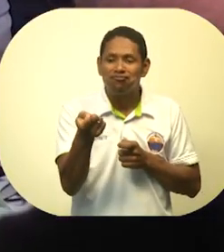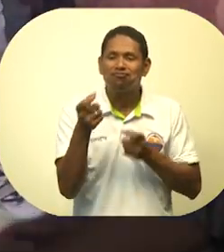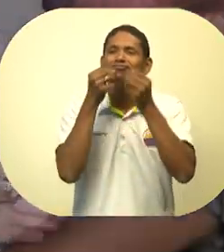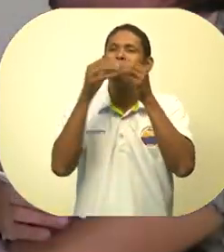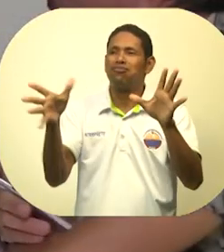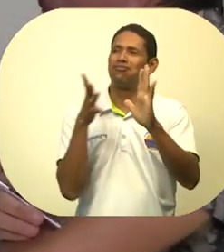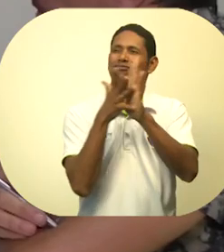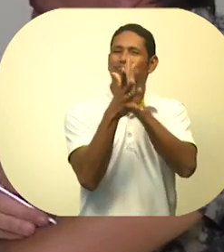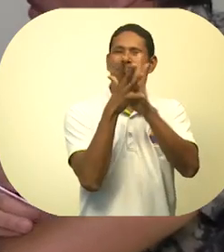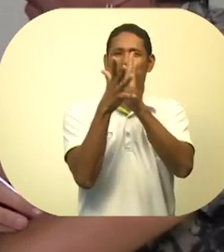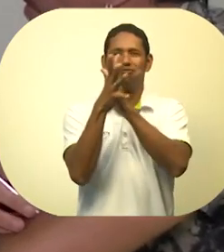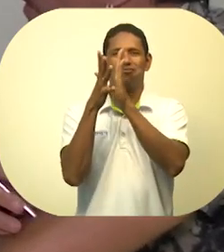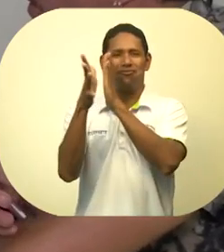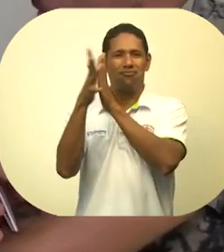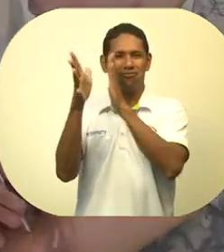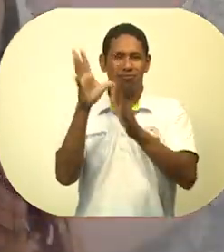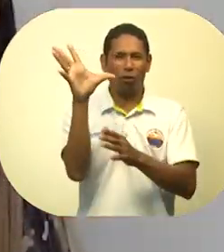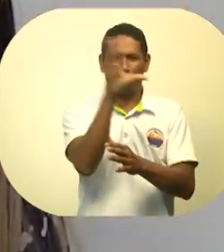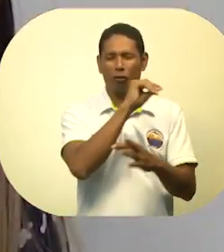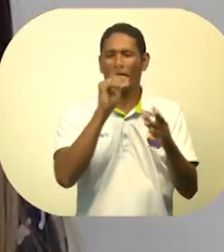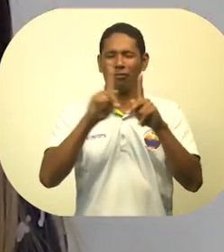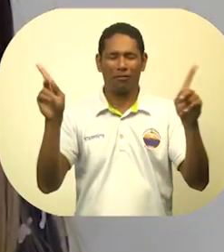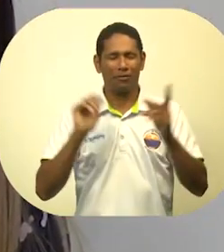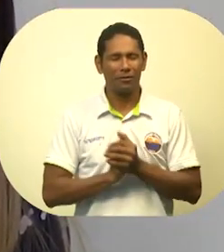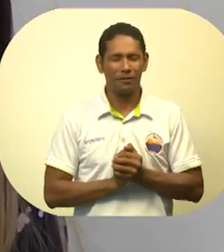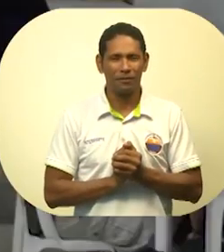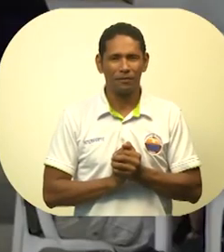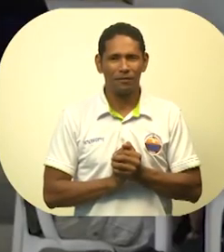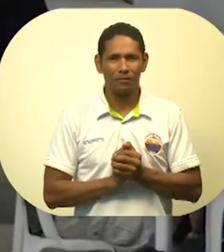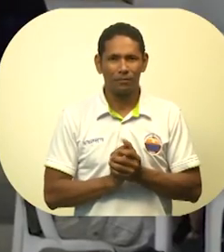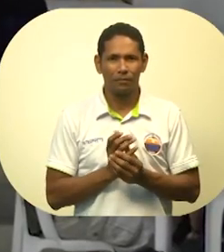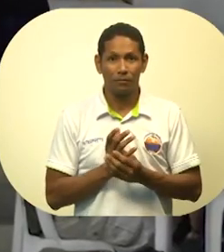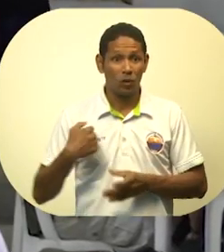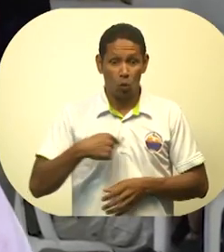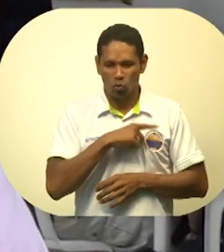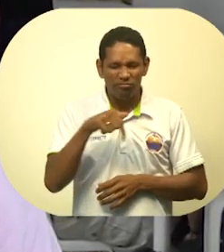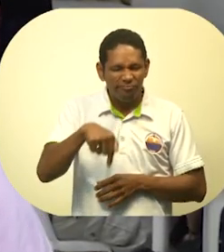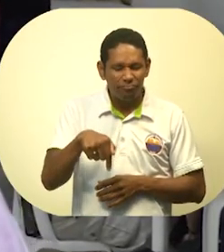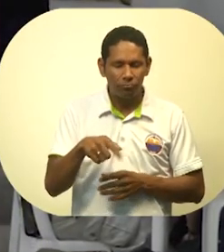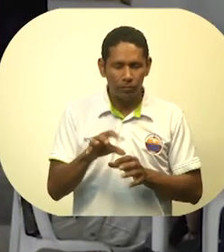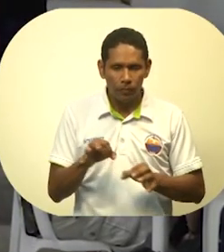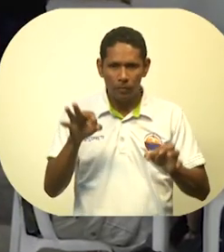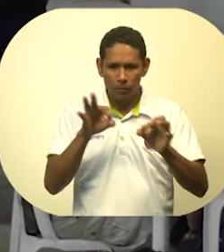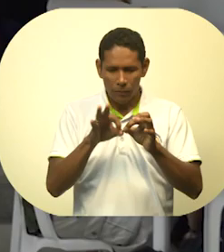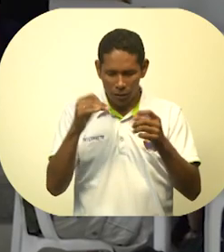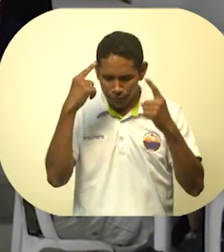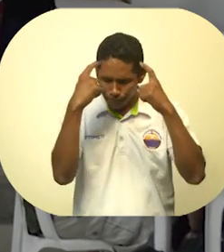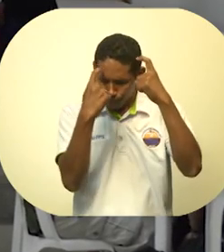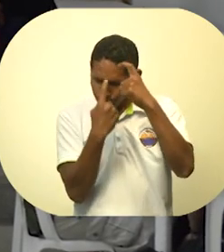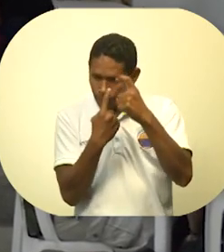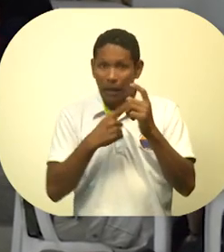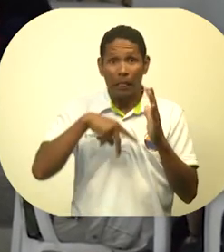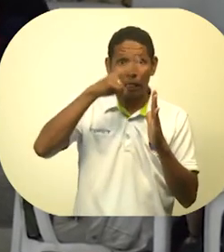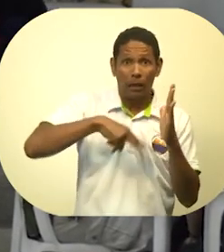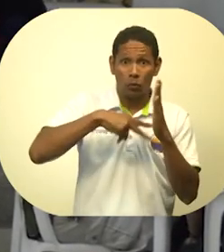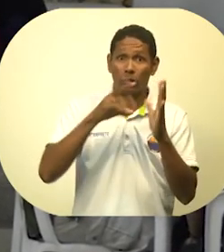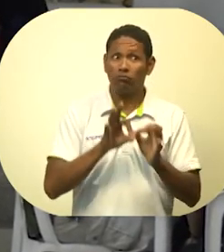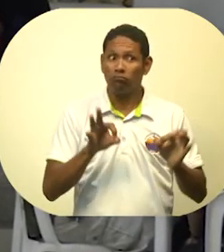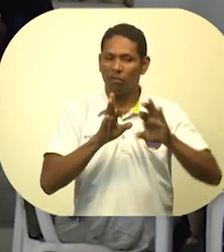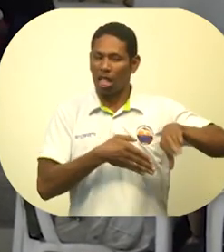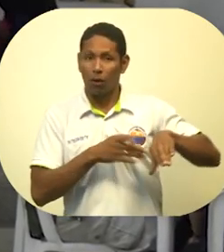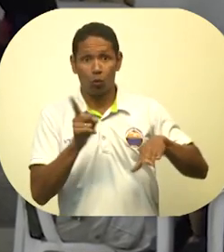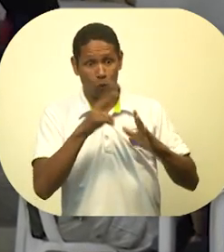próximamente estarán a disposición de la ciudadanía. Lo que estamos haciendo aquí es proponer, sin dejar de un lado la lectura,